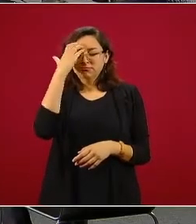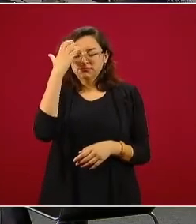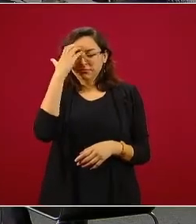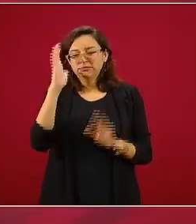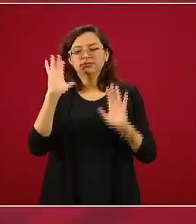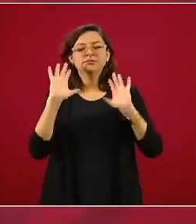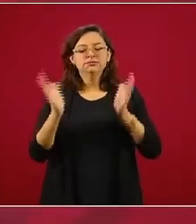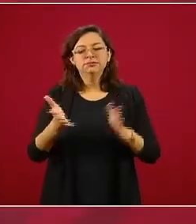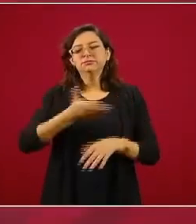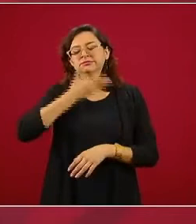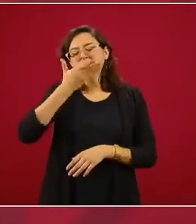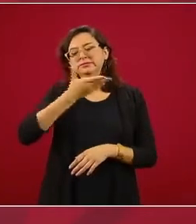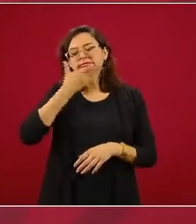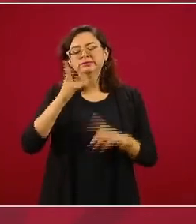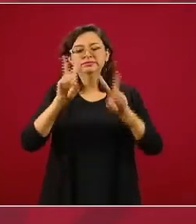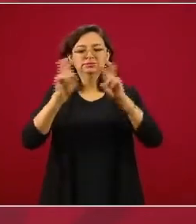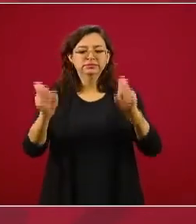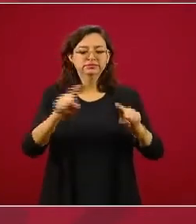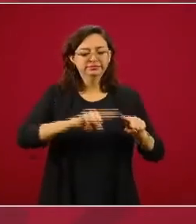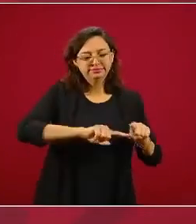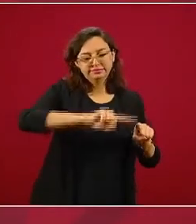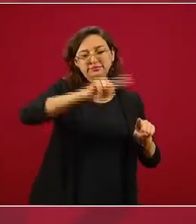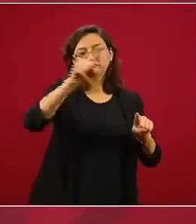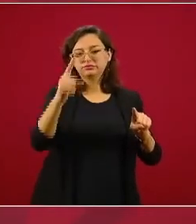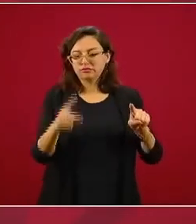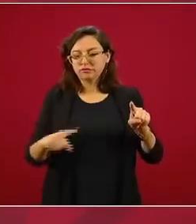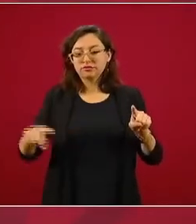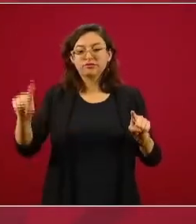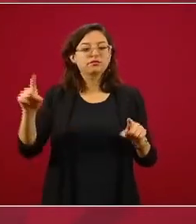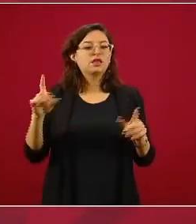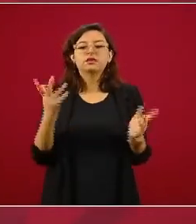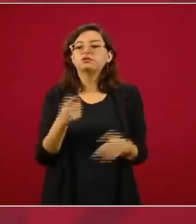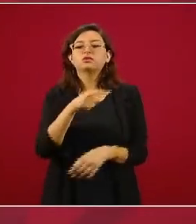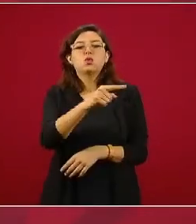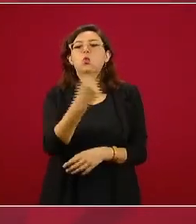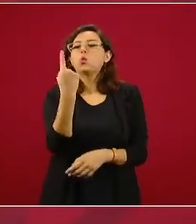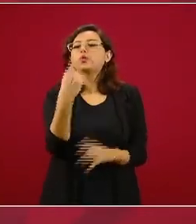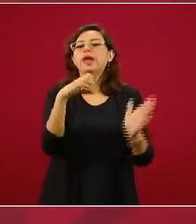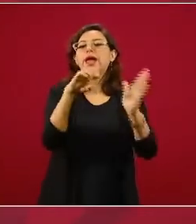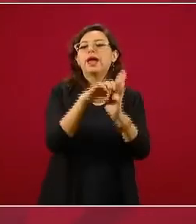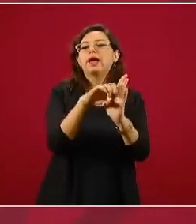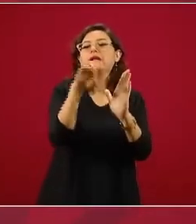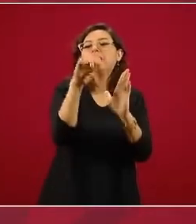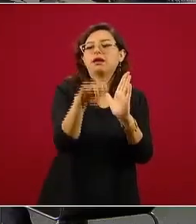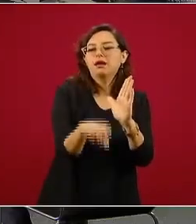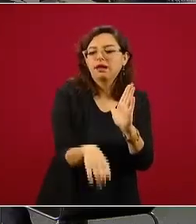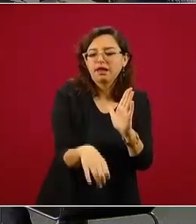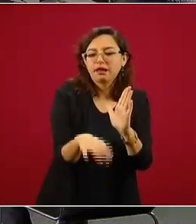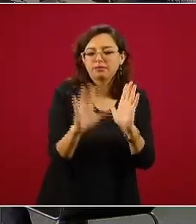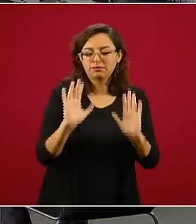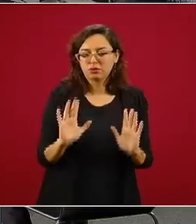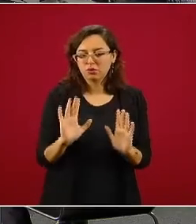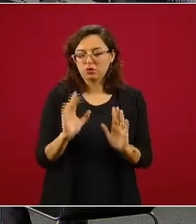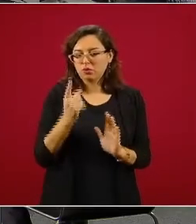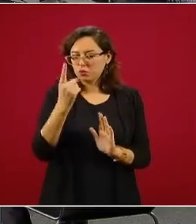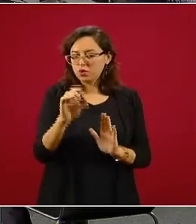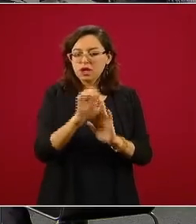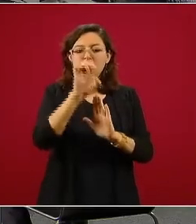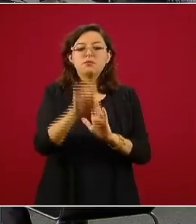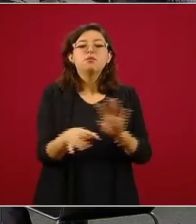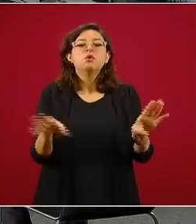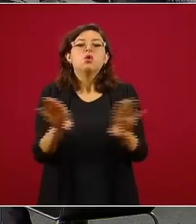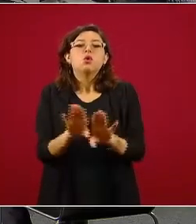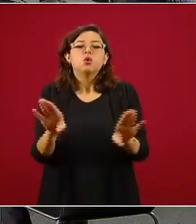epidémica, pero reitero que es una gráfica que representa cómo van cambiando el número de